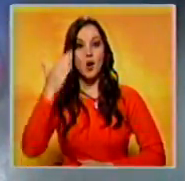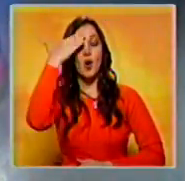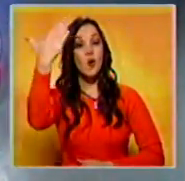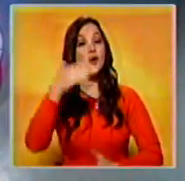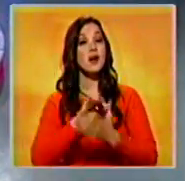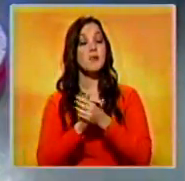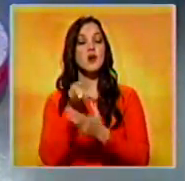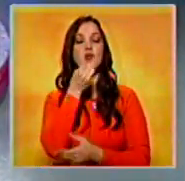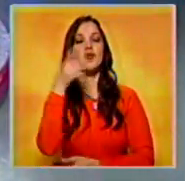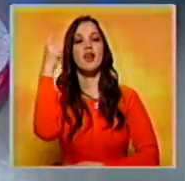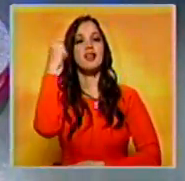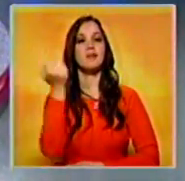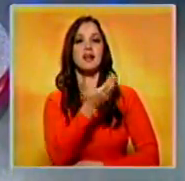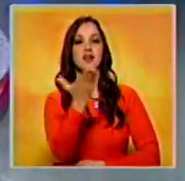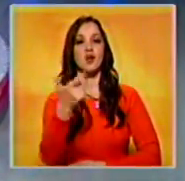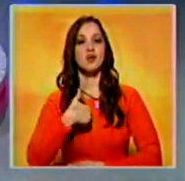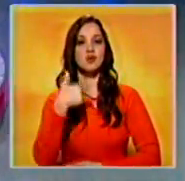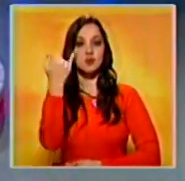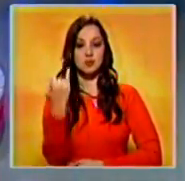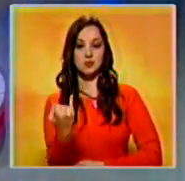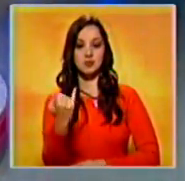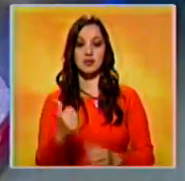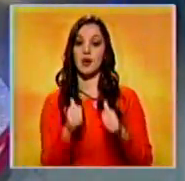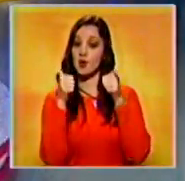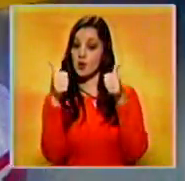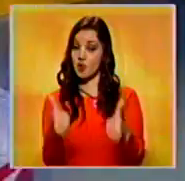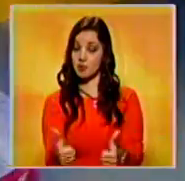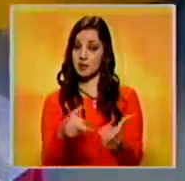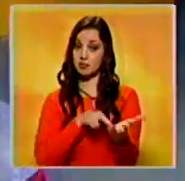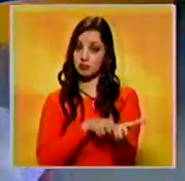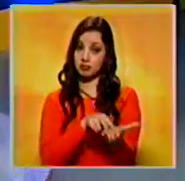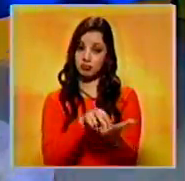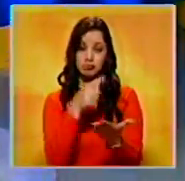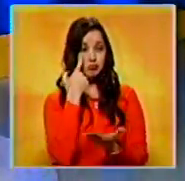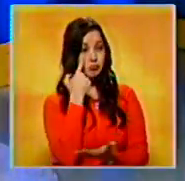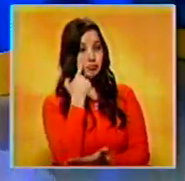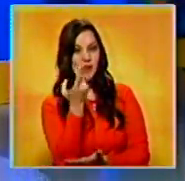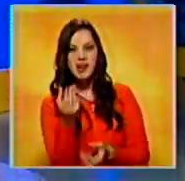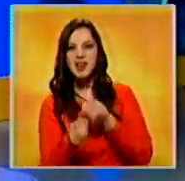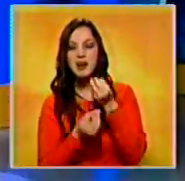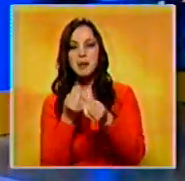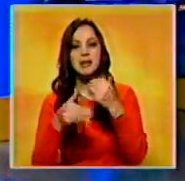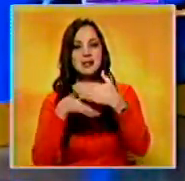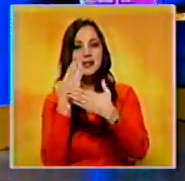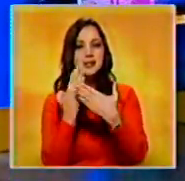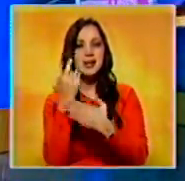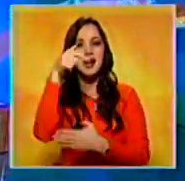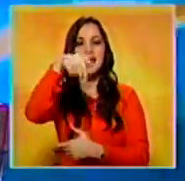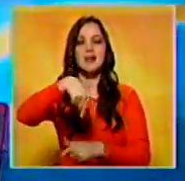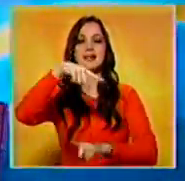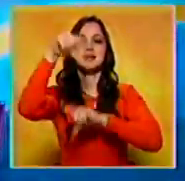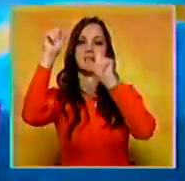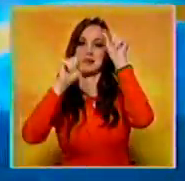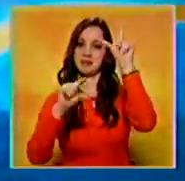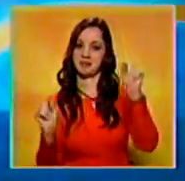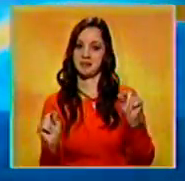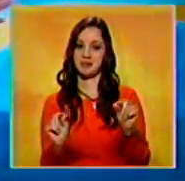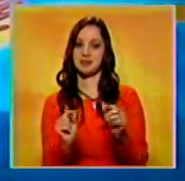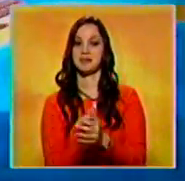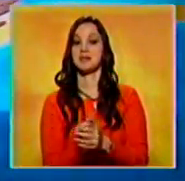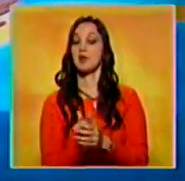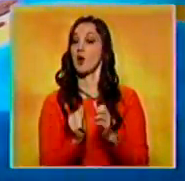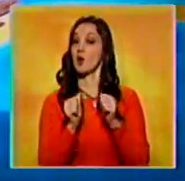Hola, ¿qué tal amigos? Buen día para todos. Yo soy Federica Guzmán y desde ya comenzamos nuestro acostumbrado recorrido por las noticias del entretenimiento aquí en Estrenos y Estrellas.